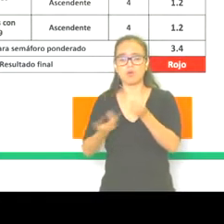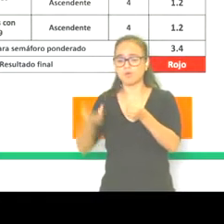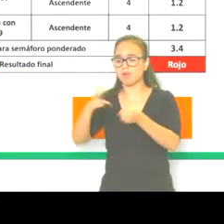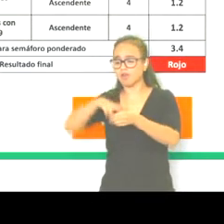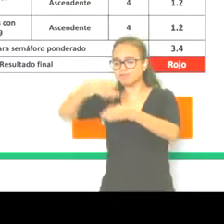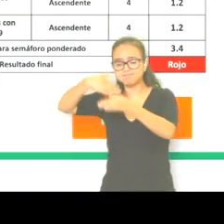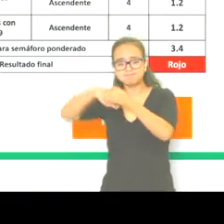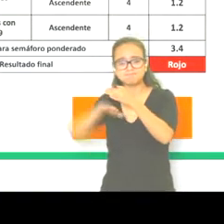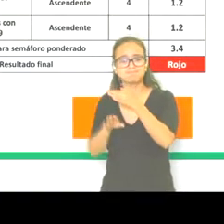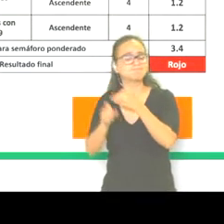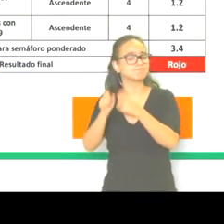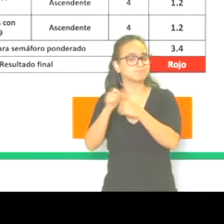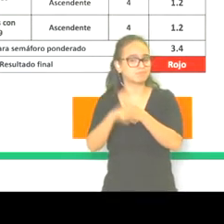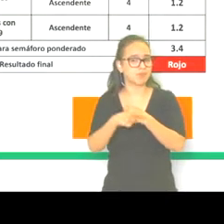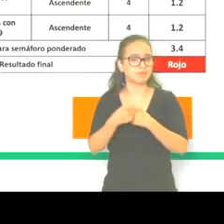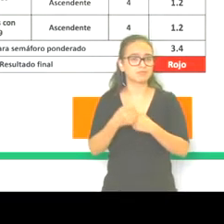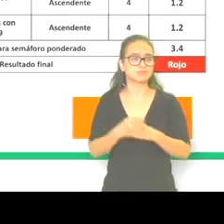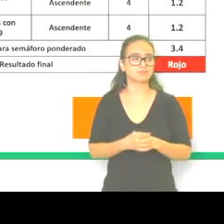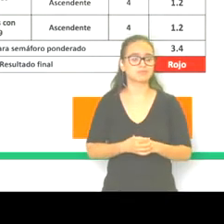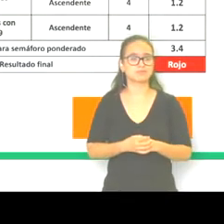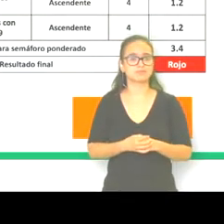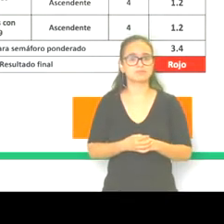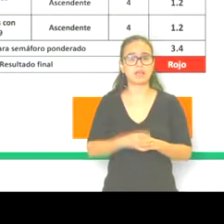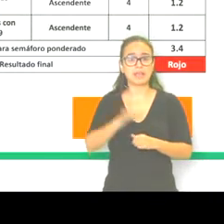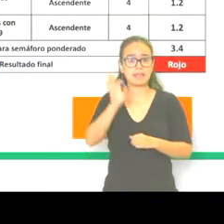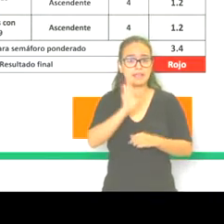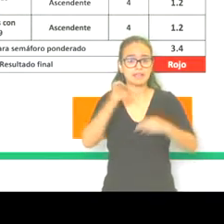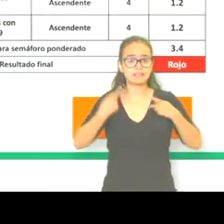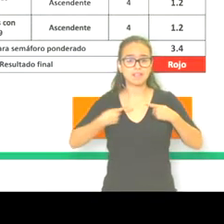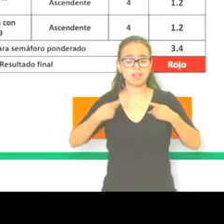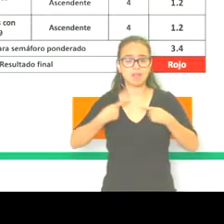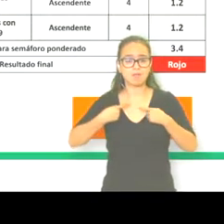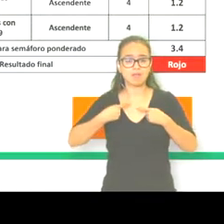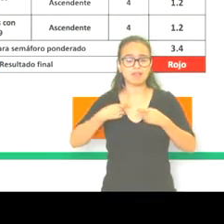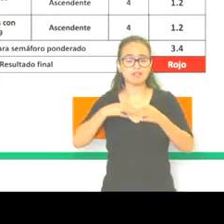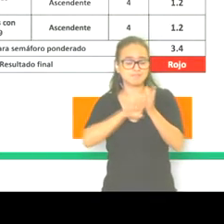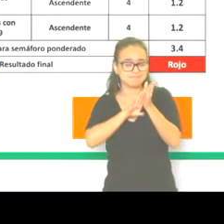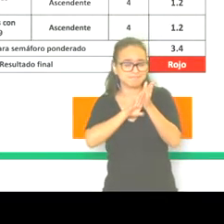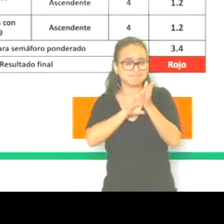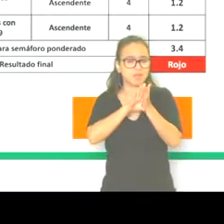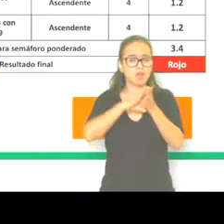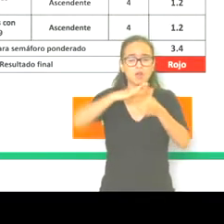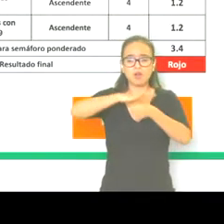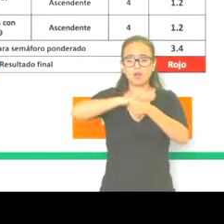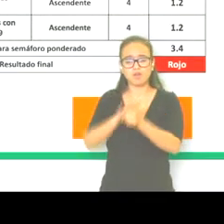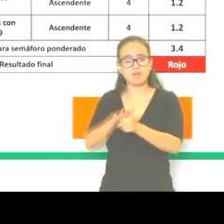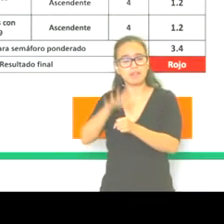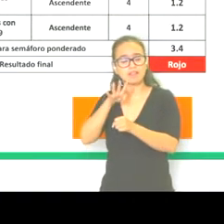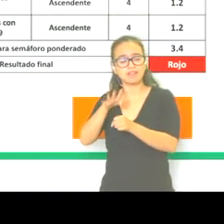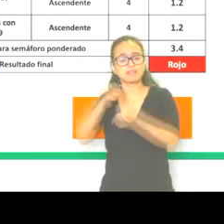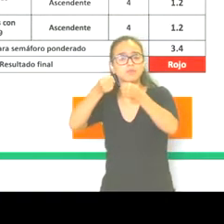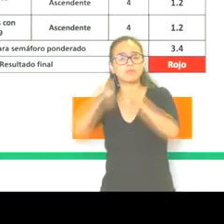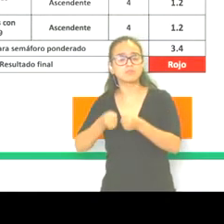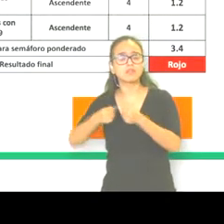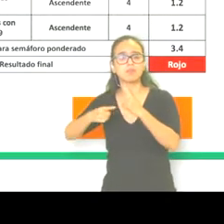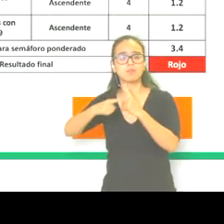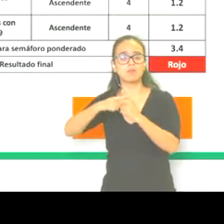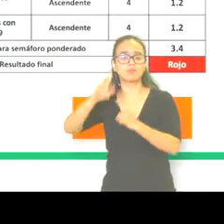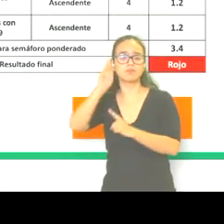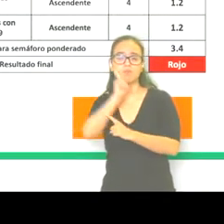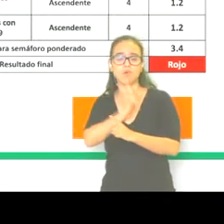hospitalizadas y una tendencia también hacia el alza de personas con síndrome COVID, es decir,